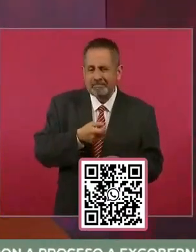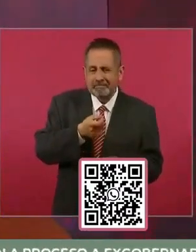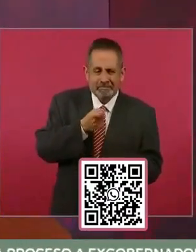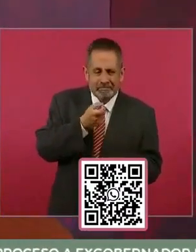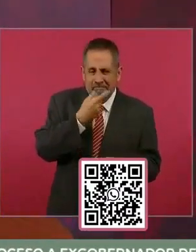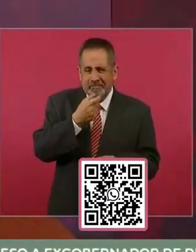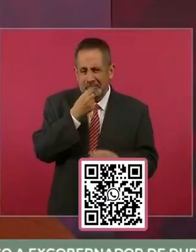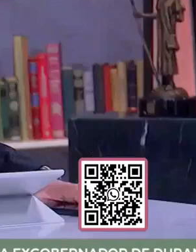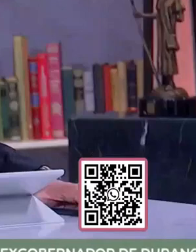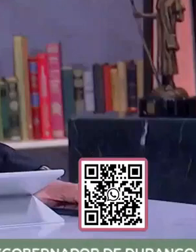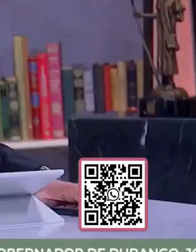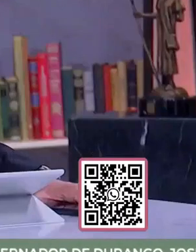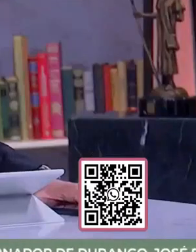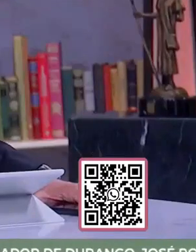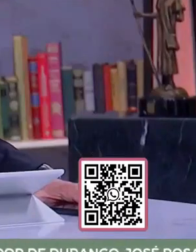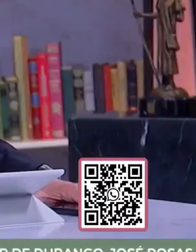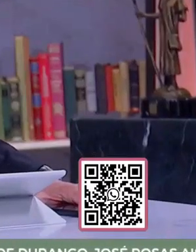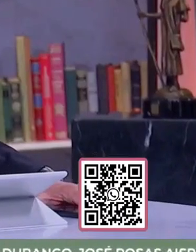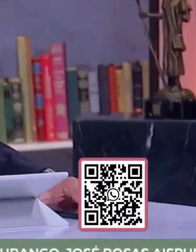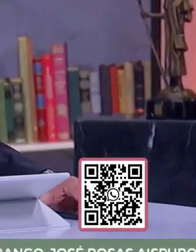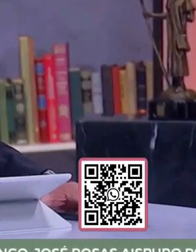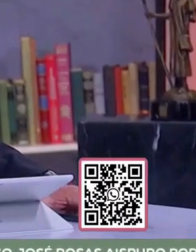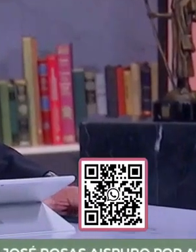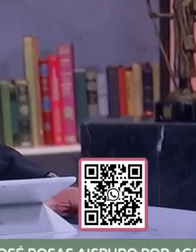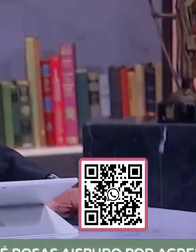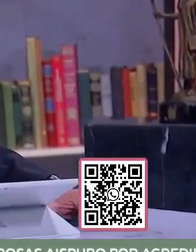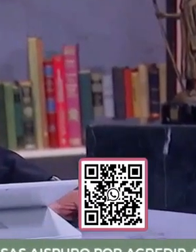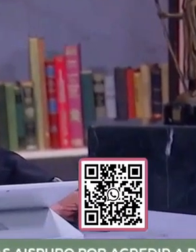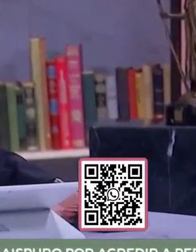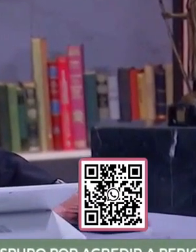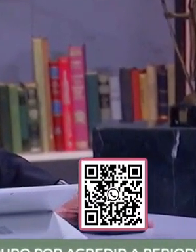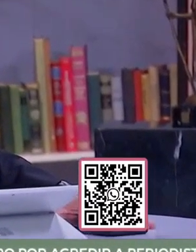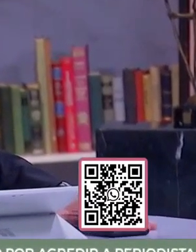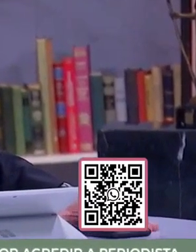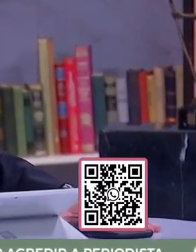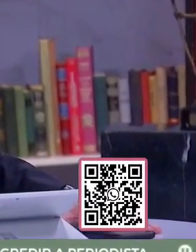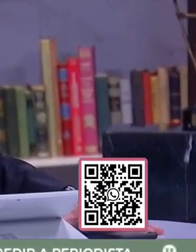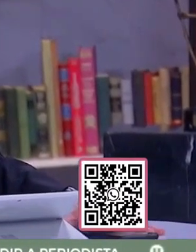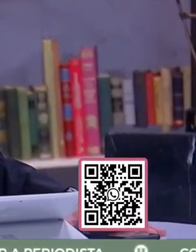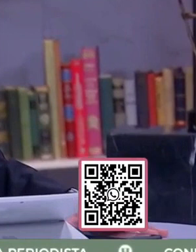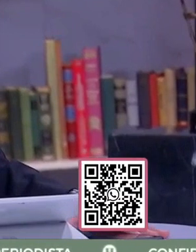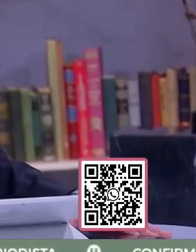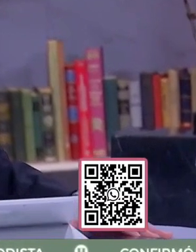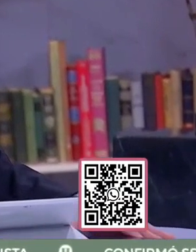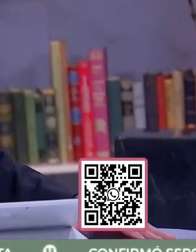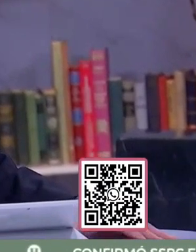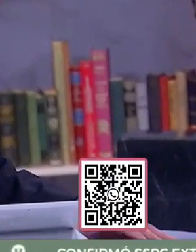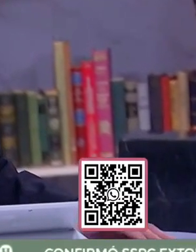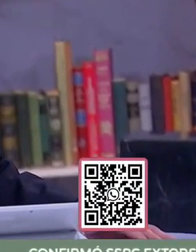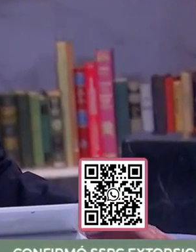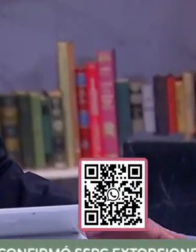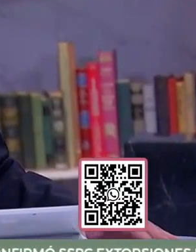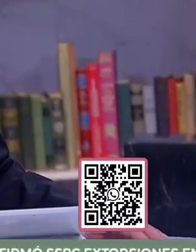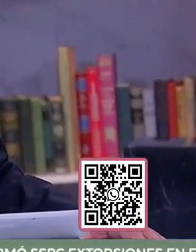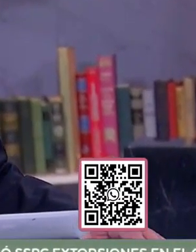Unidos. López Obrador reconoció también la buena actitud y cooperación de parte de China, del gobierno chino, para controlar el